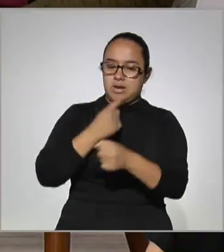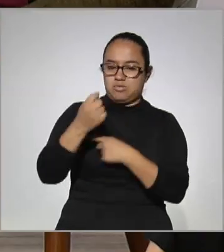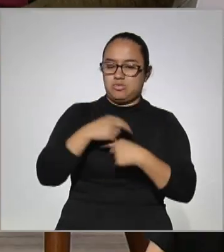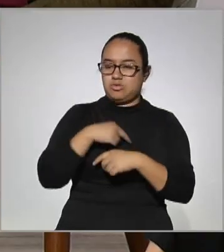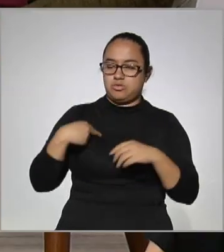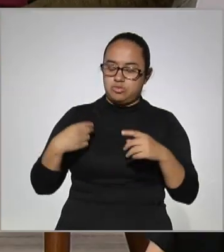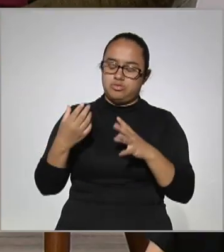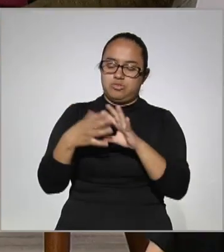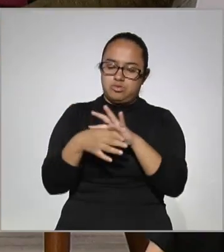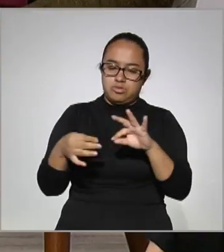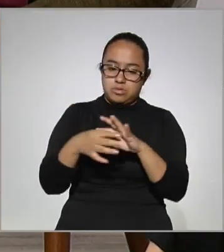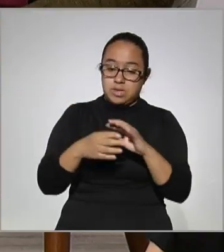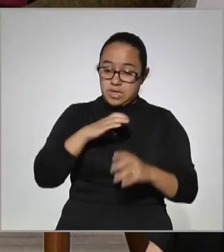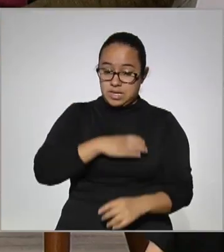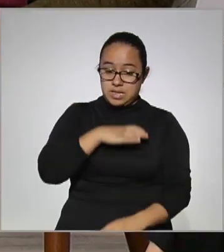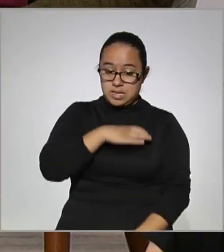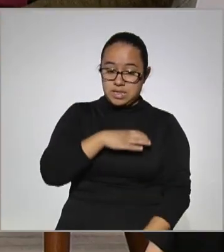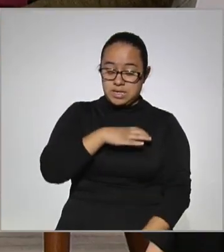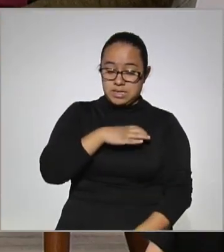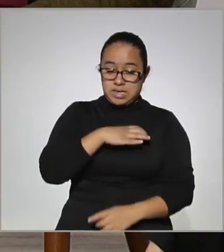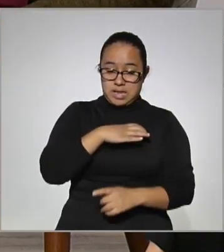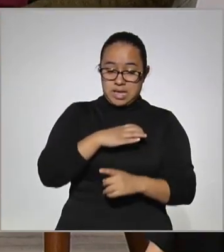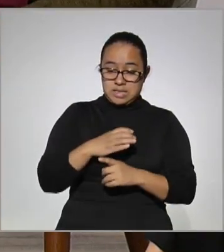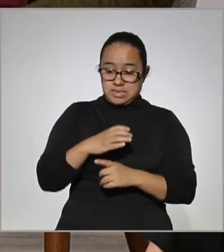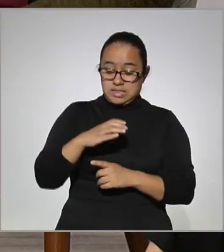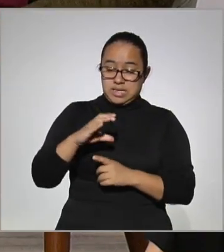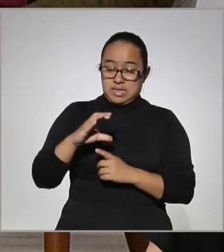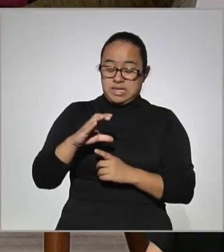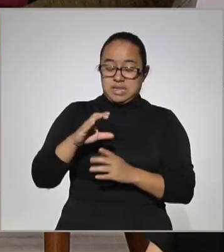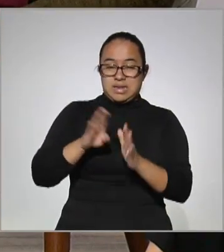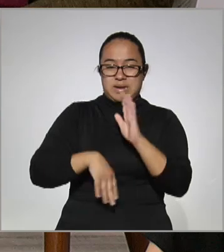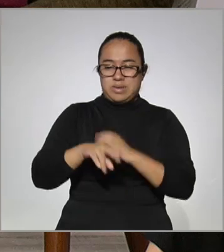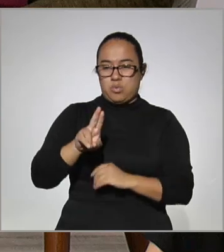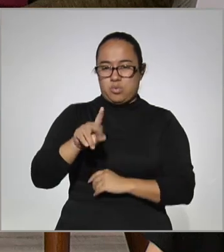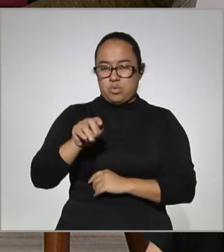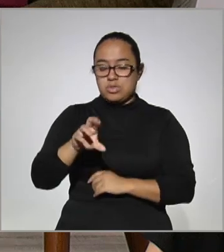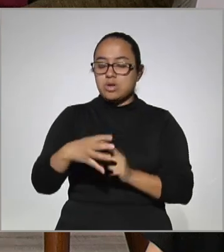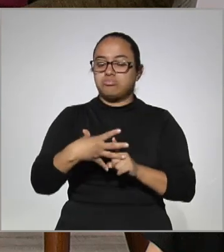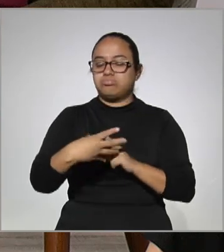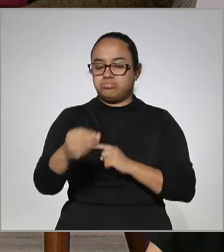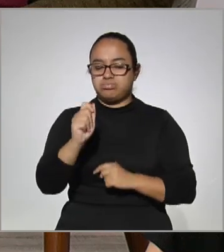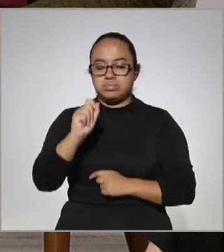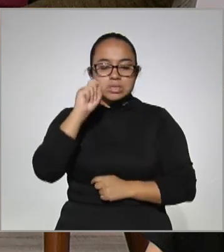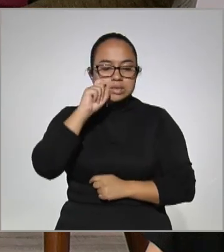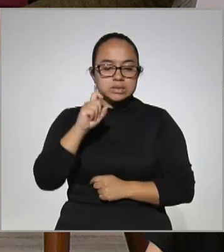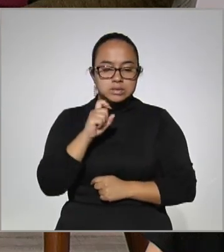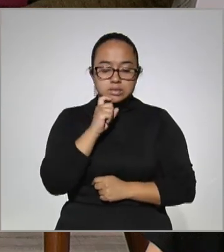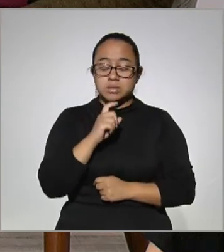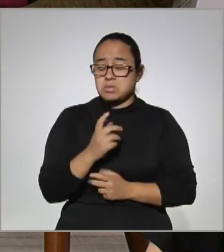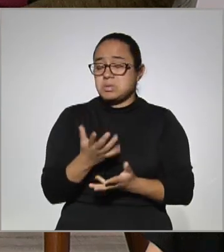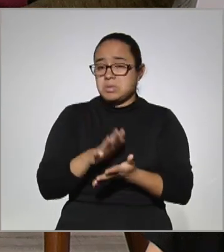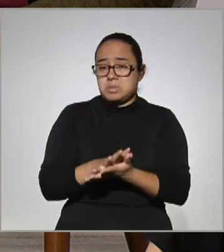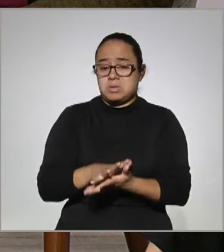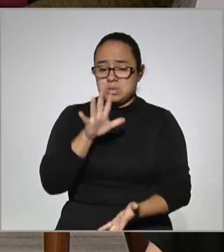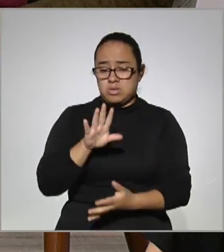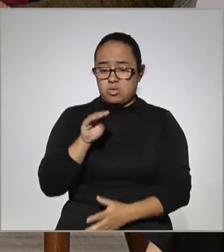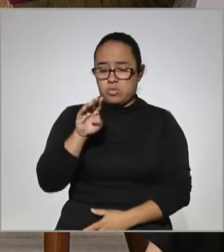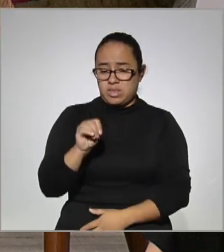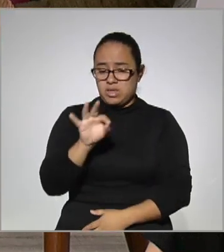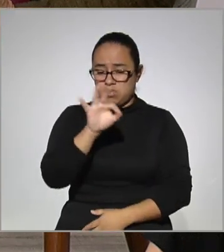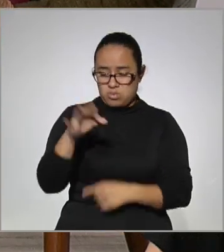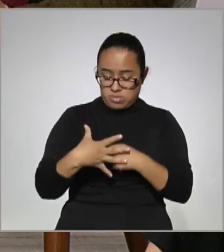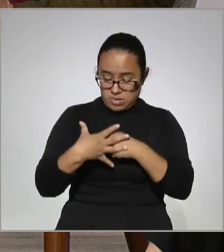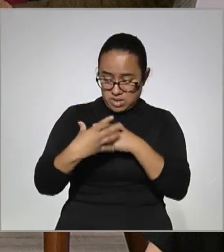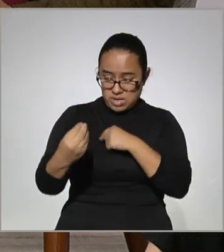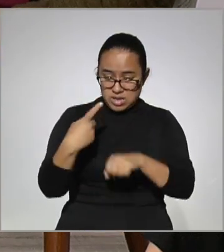que el cáncer cervicuterino es una enfermedad de transmisión sexual. ¿Por qué? Porque la gran mayoría, si no es que el 99% de las transmisiones,